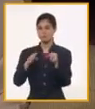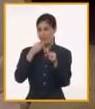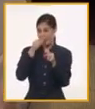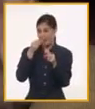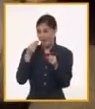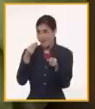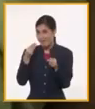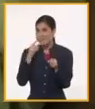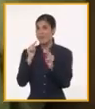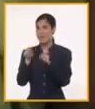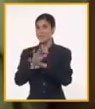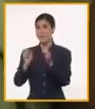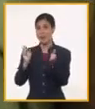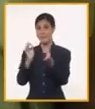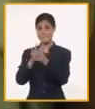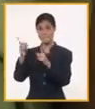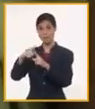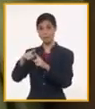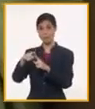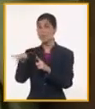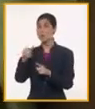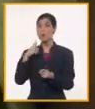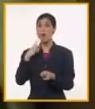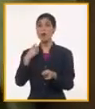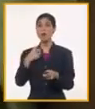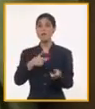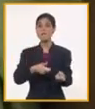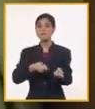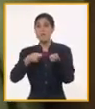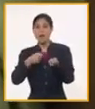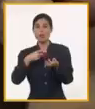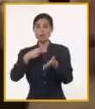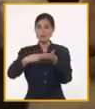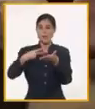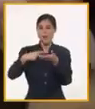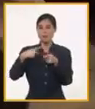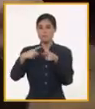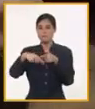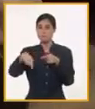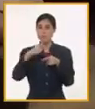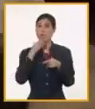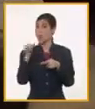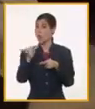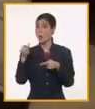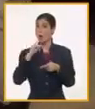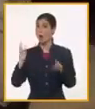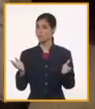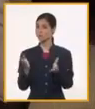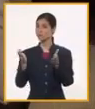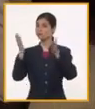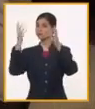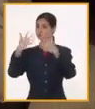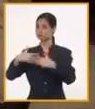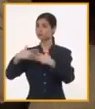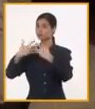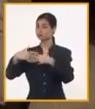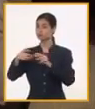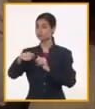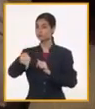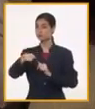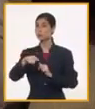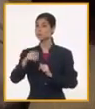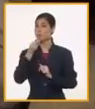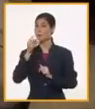por lo menos en el asunto de las viandas, que no fuera abajo, que tuviera ciertos niveles. Lo